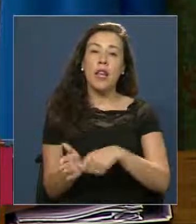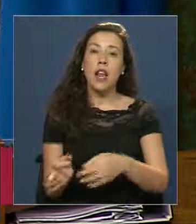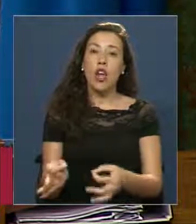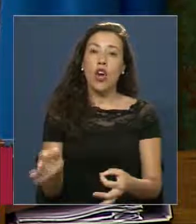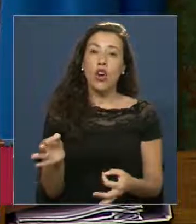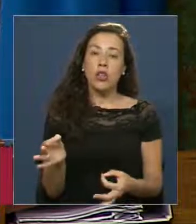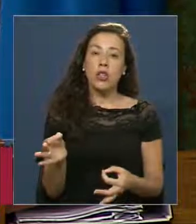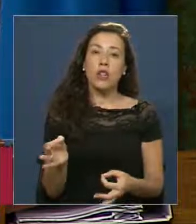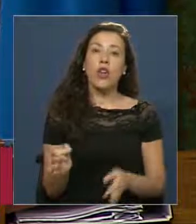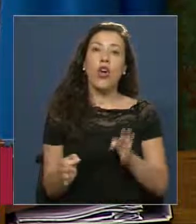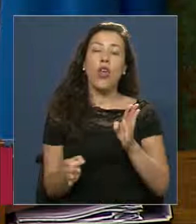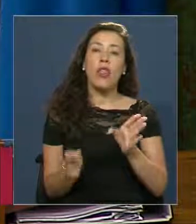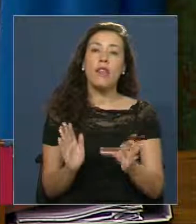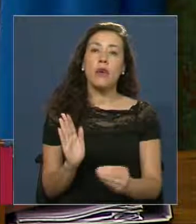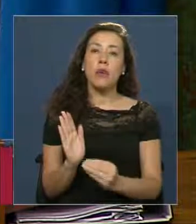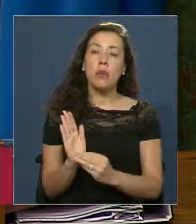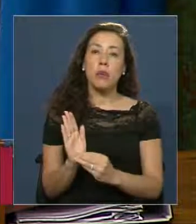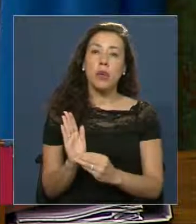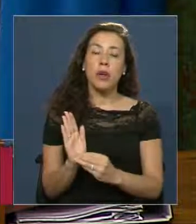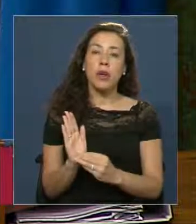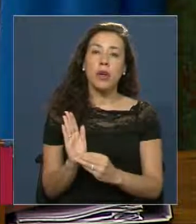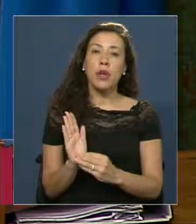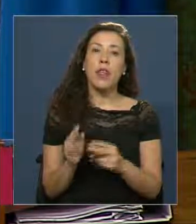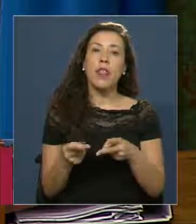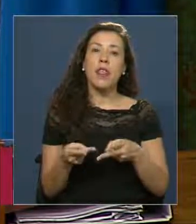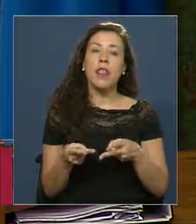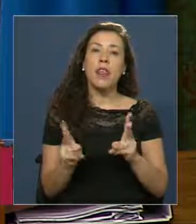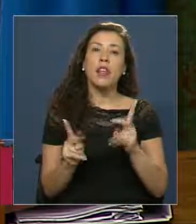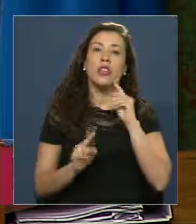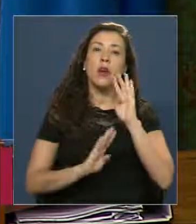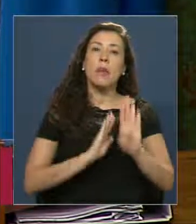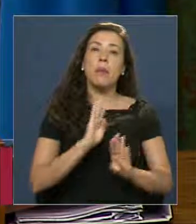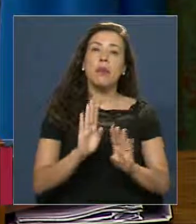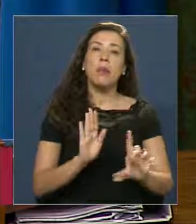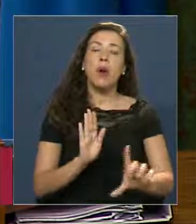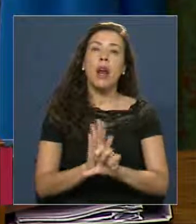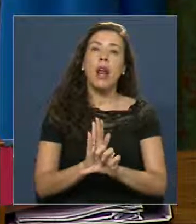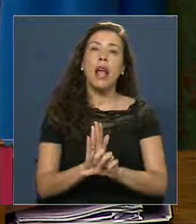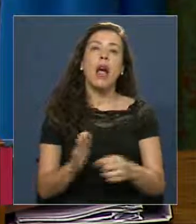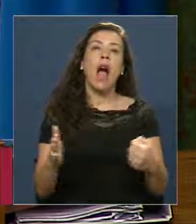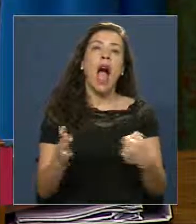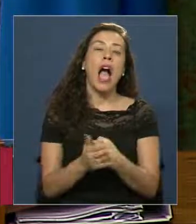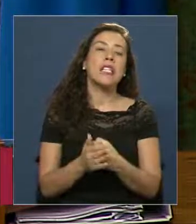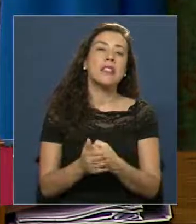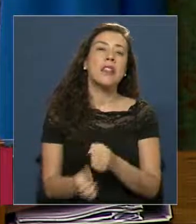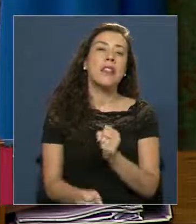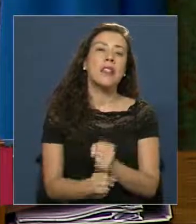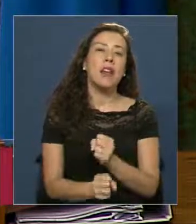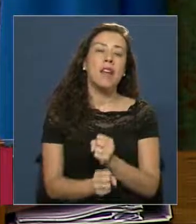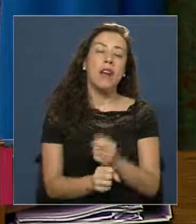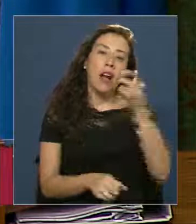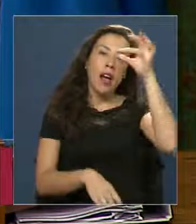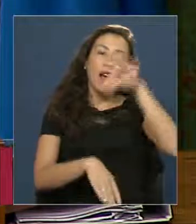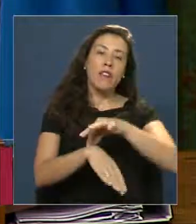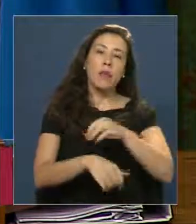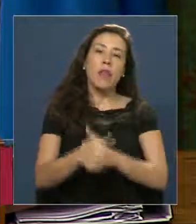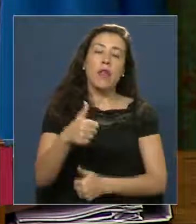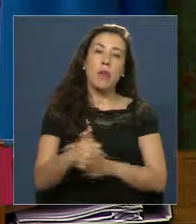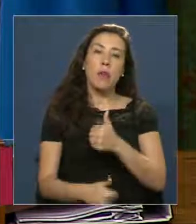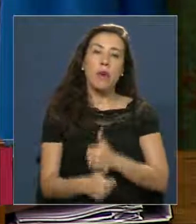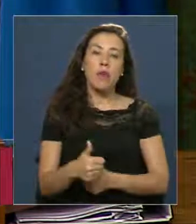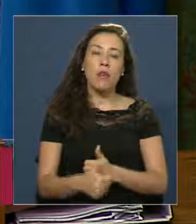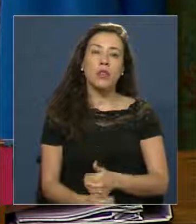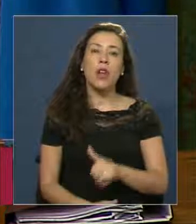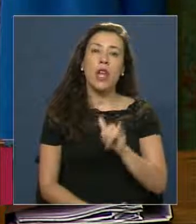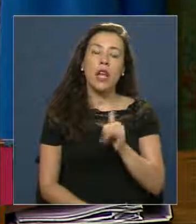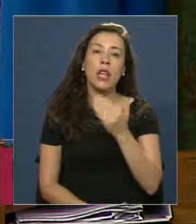contrato, debiendo incorporar en este instrumento el derecho a estar protegido por la ley sobre accidentes del trabajo y enfermedades profesionales,